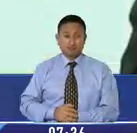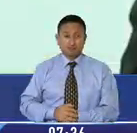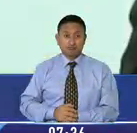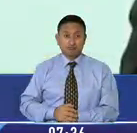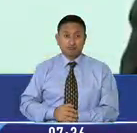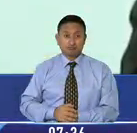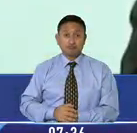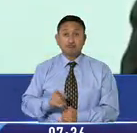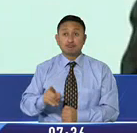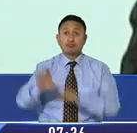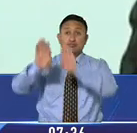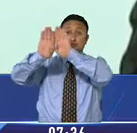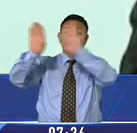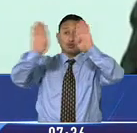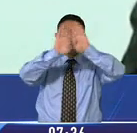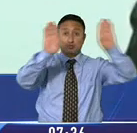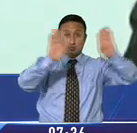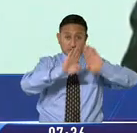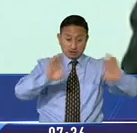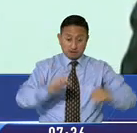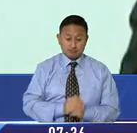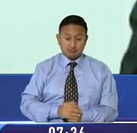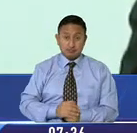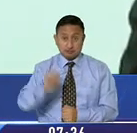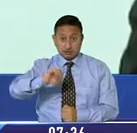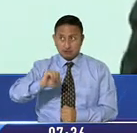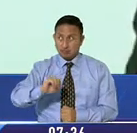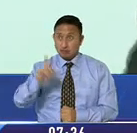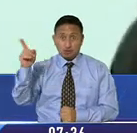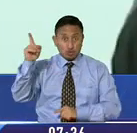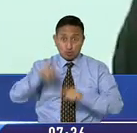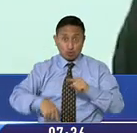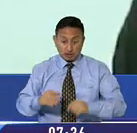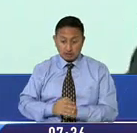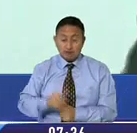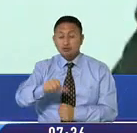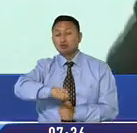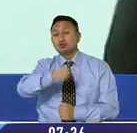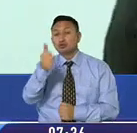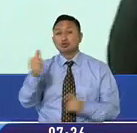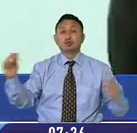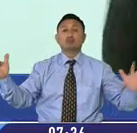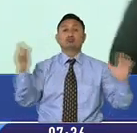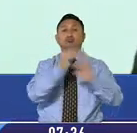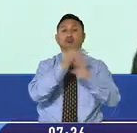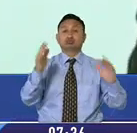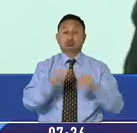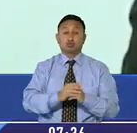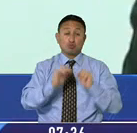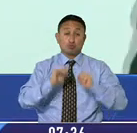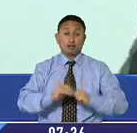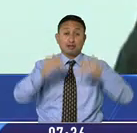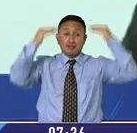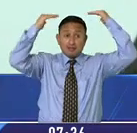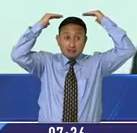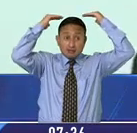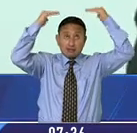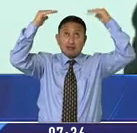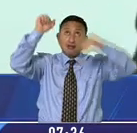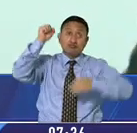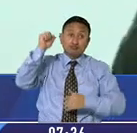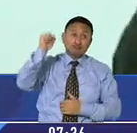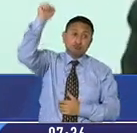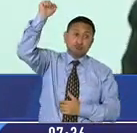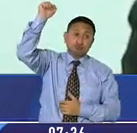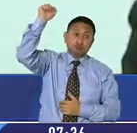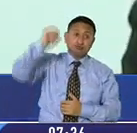las ventanas abiertas, o en caso de que las ventanas lo puedan hacer, algún otro sistema de ventilación como claraboyas o